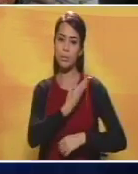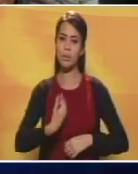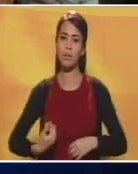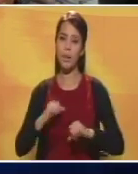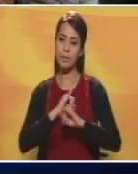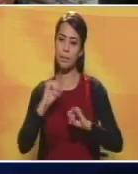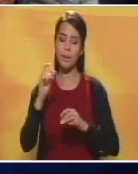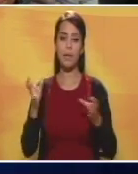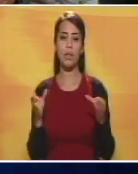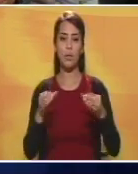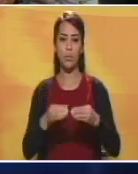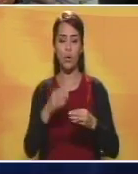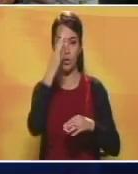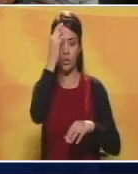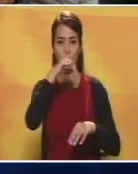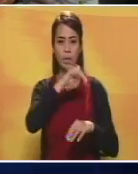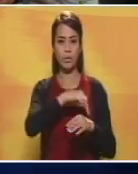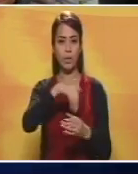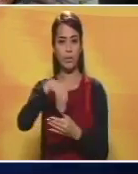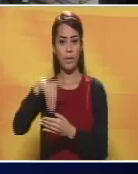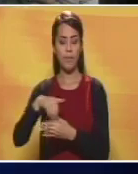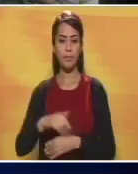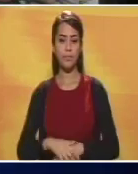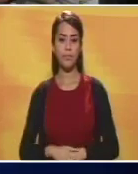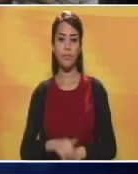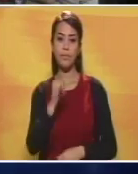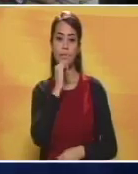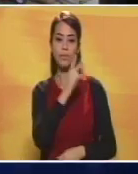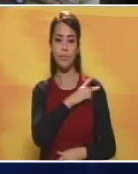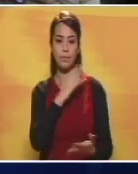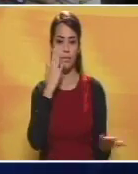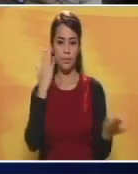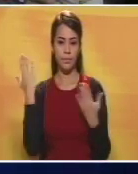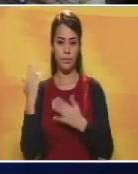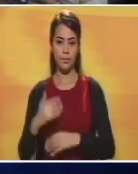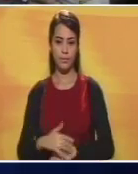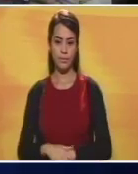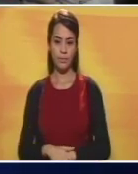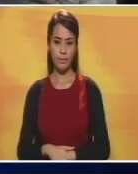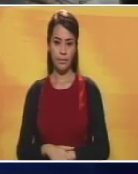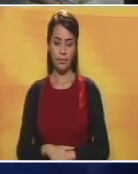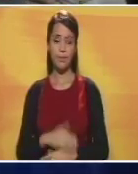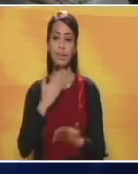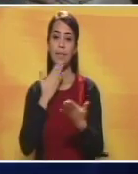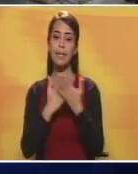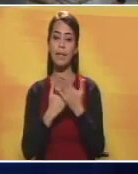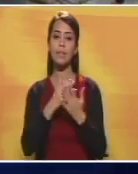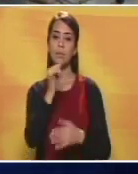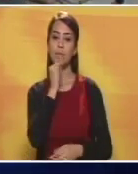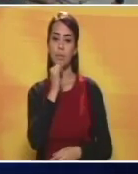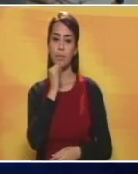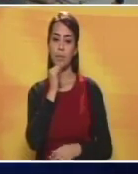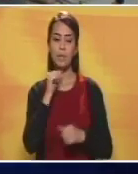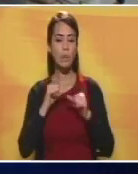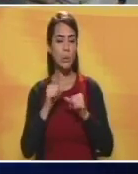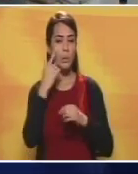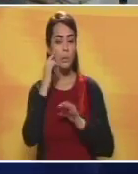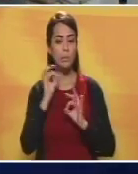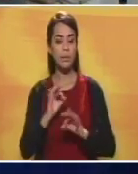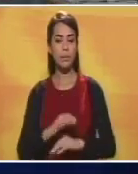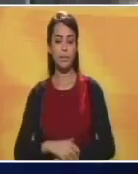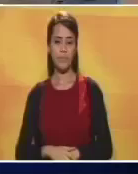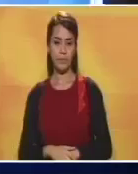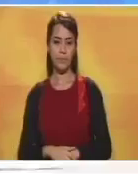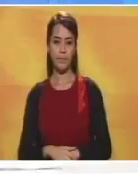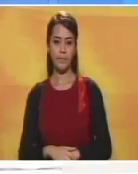de la reunión en el Consejo Nacional Electoral. Por ahora devolvemos el pase al estudio. Muchísimas gracias, Manuel. Permaneceremos